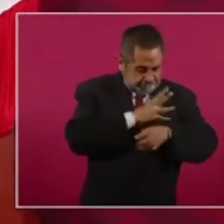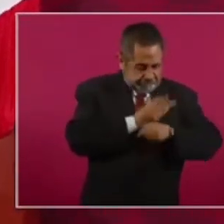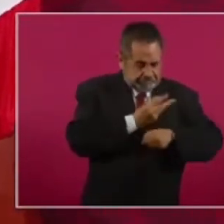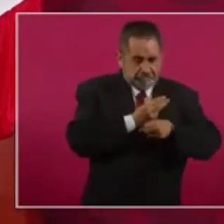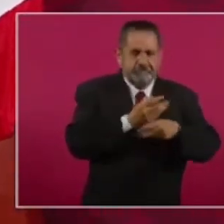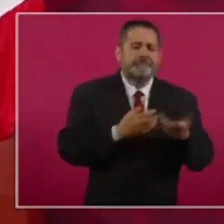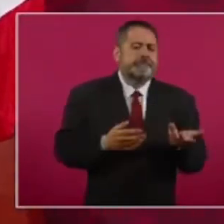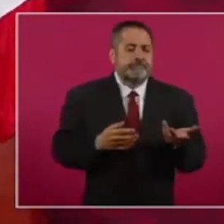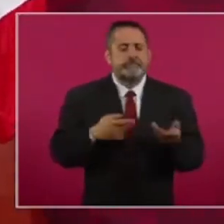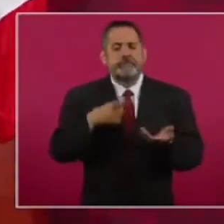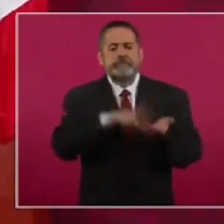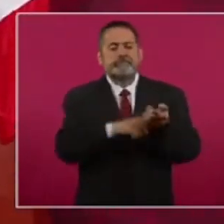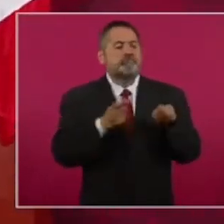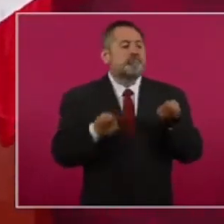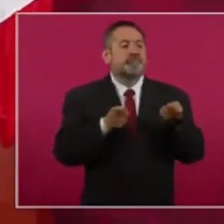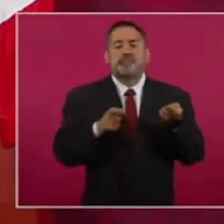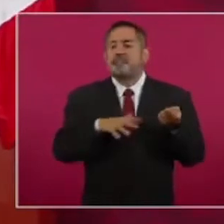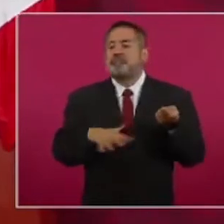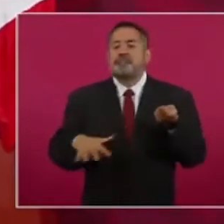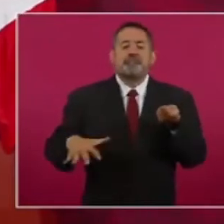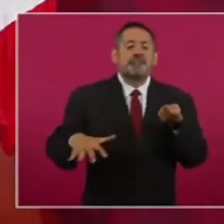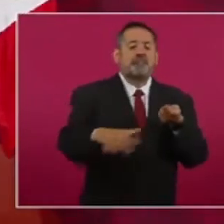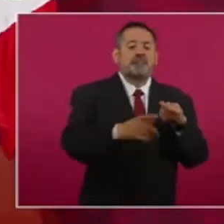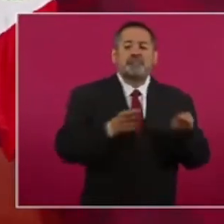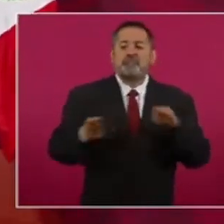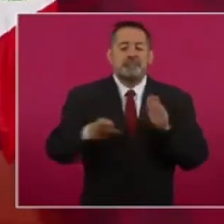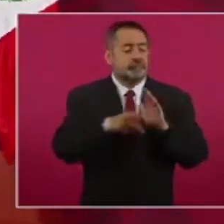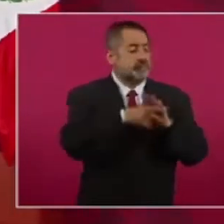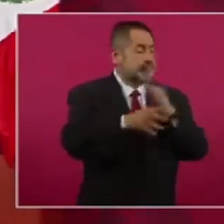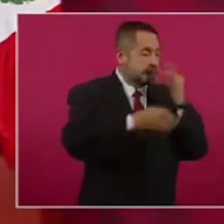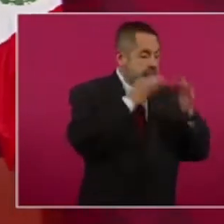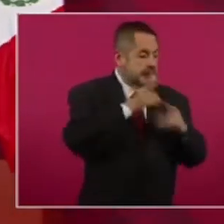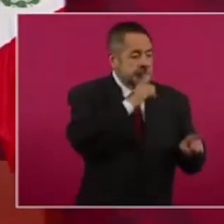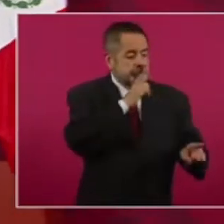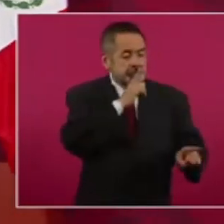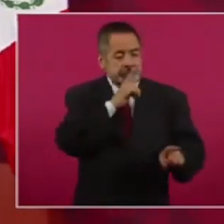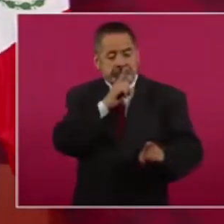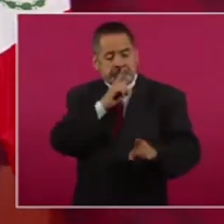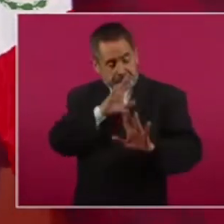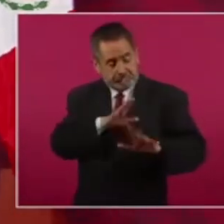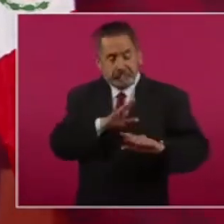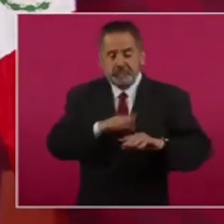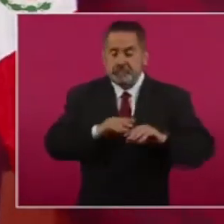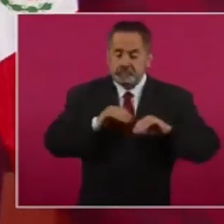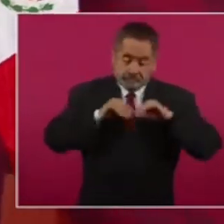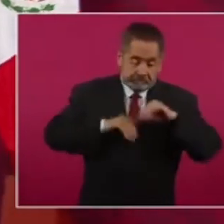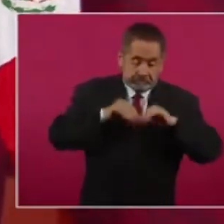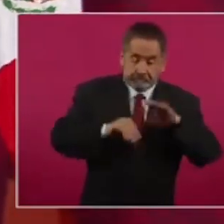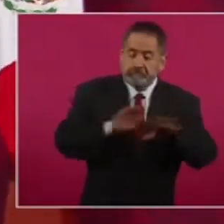porque como tenían el control absoluto de los medios de información,